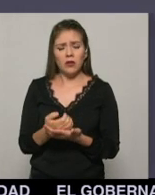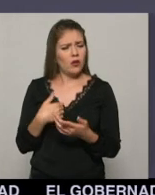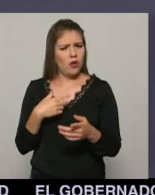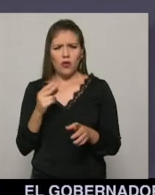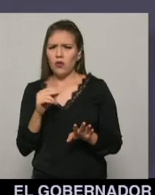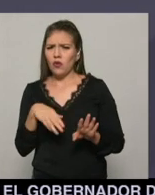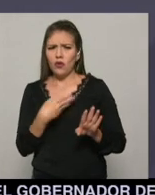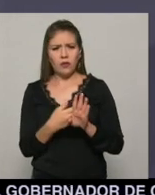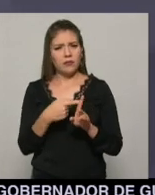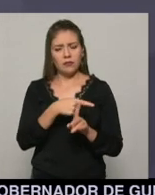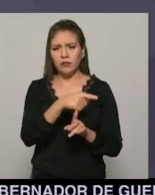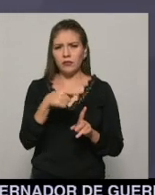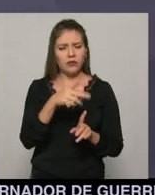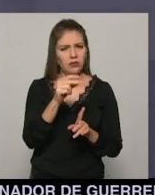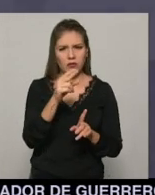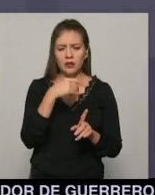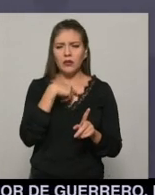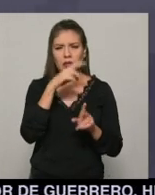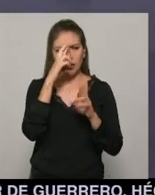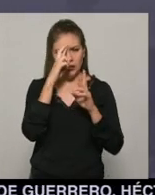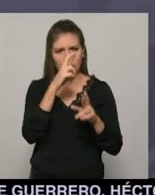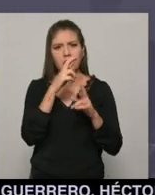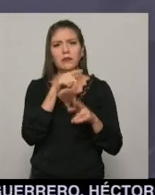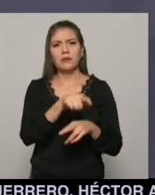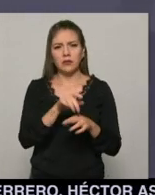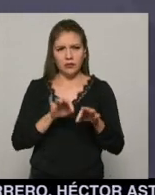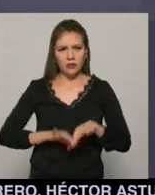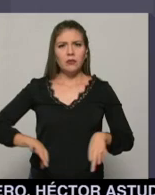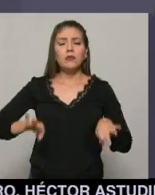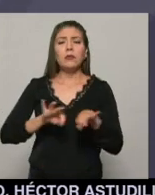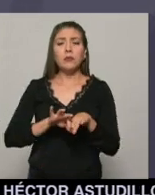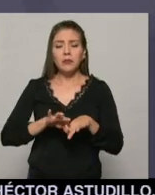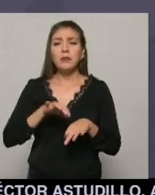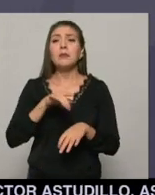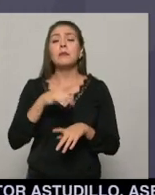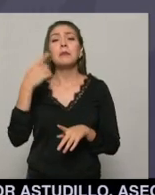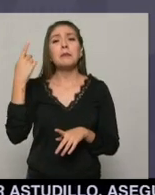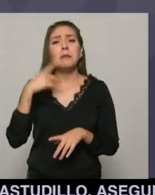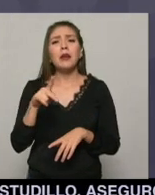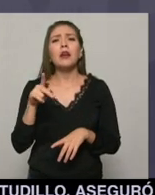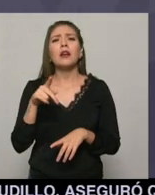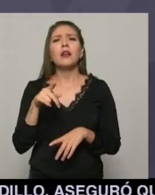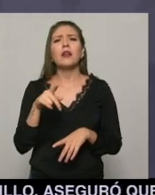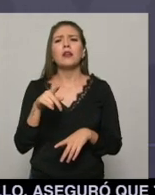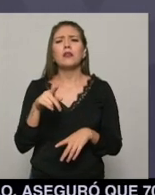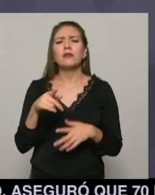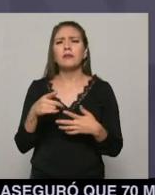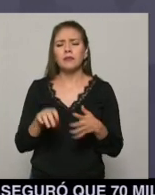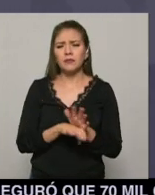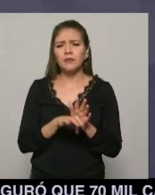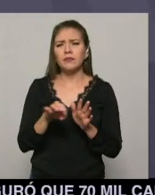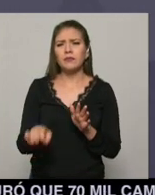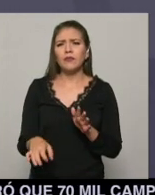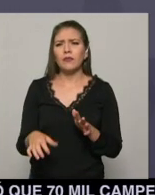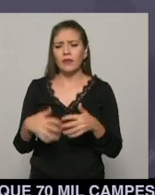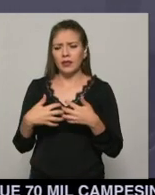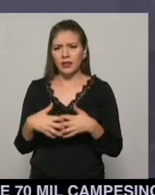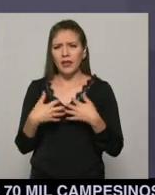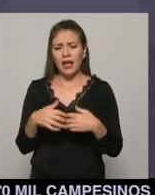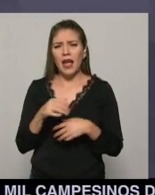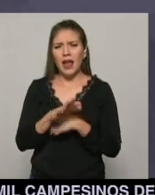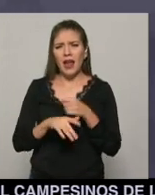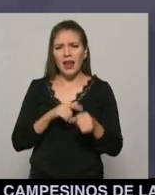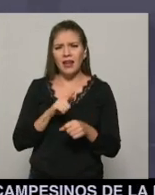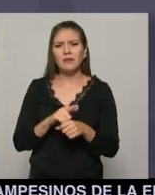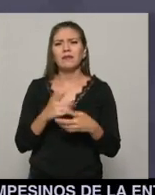ellos, respeto y reconozco mucho su importancia y son necesarios. Sin embargo, sí en las industrias, en animales de producción como